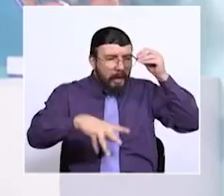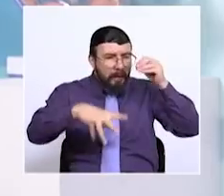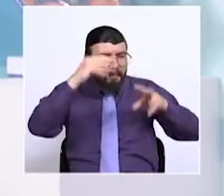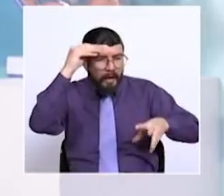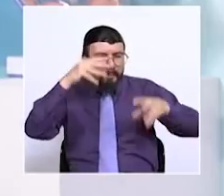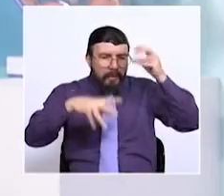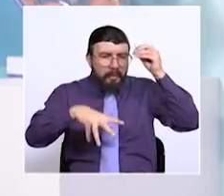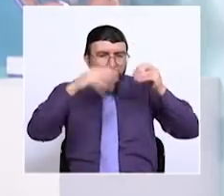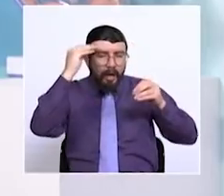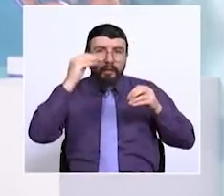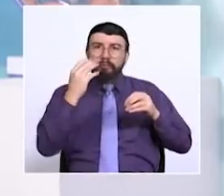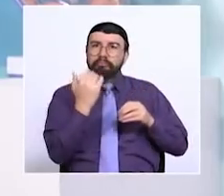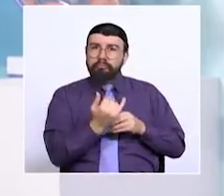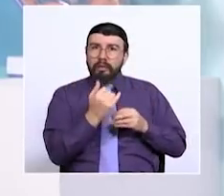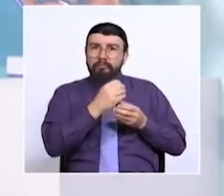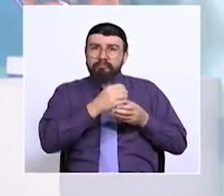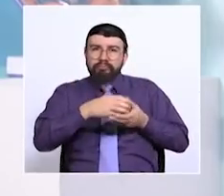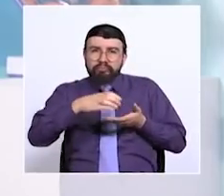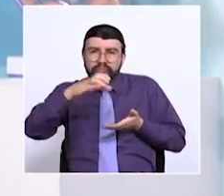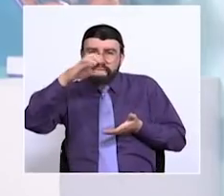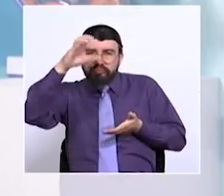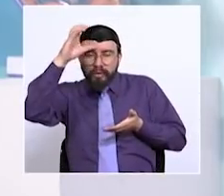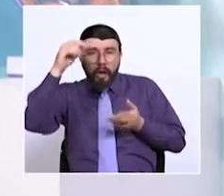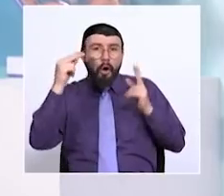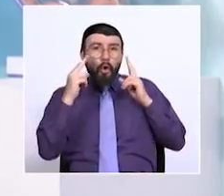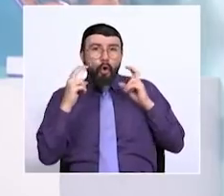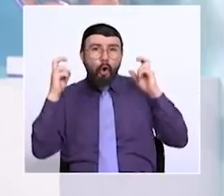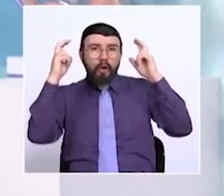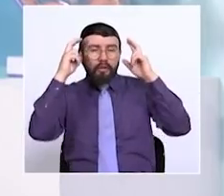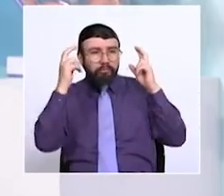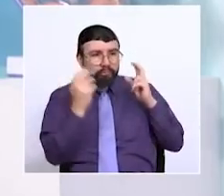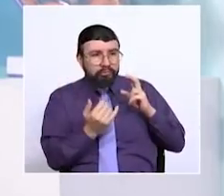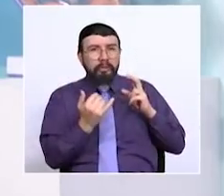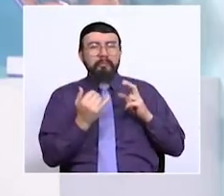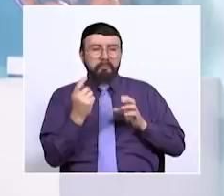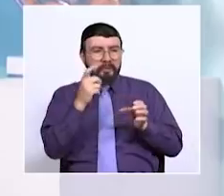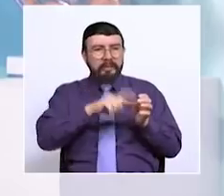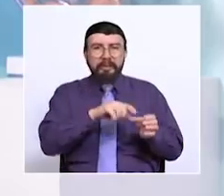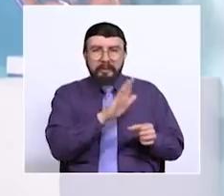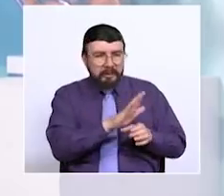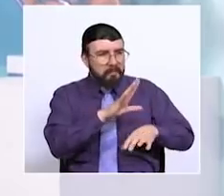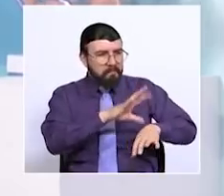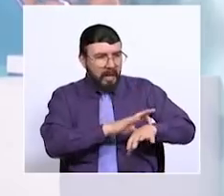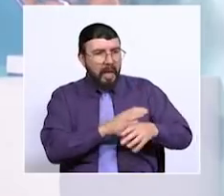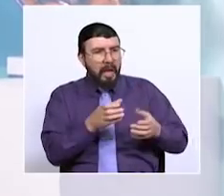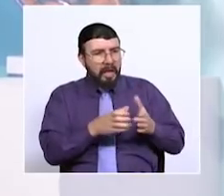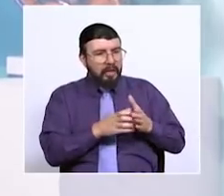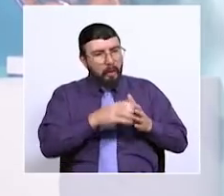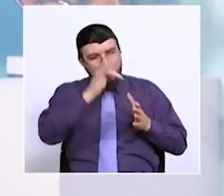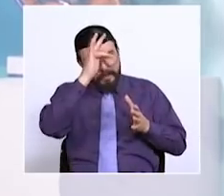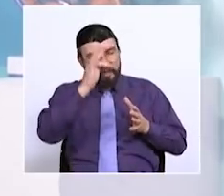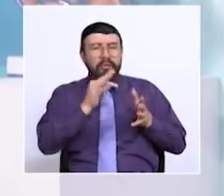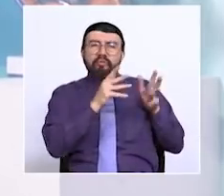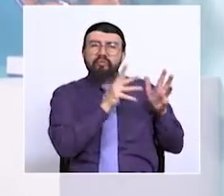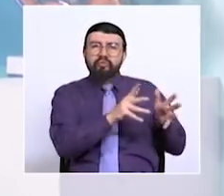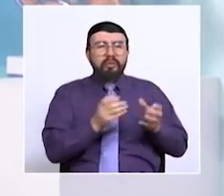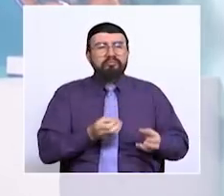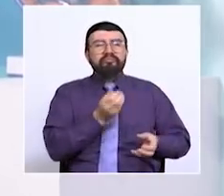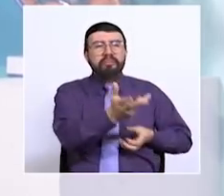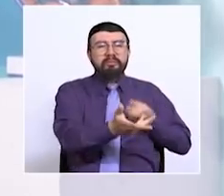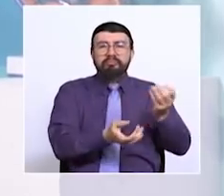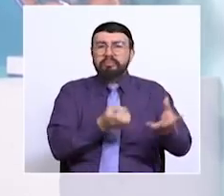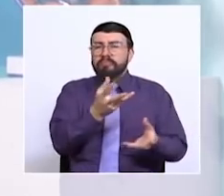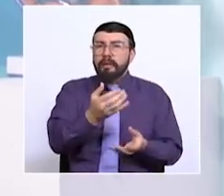esos conocimientos los hemos tratado de impartir en su clínica para darle una mejor calidad de